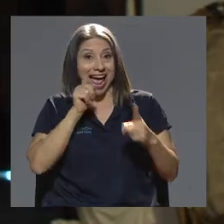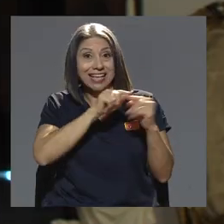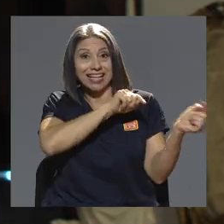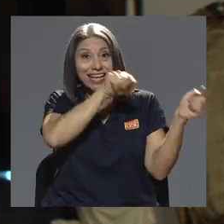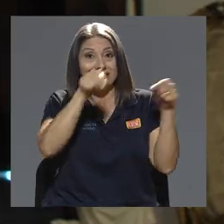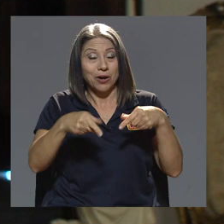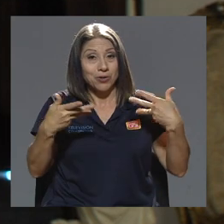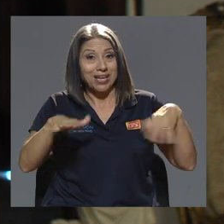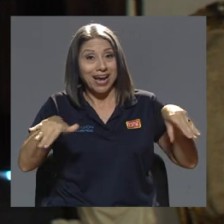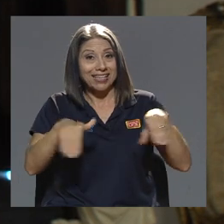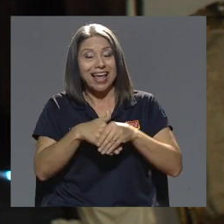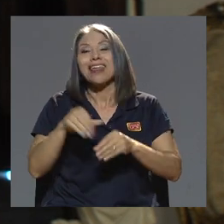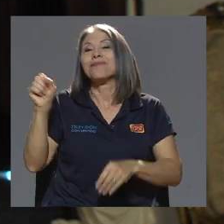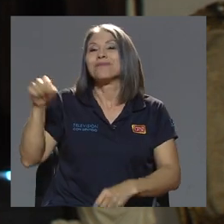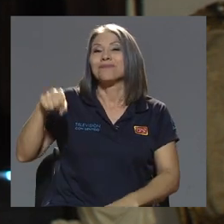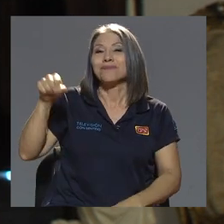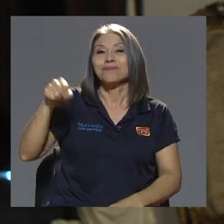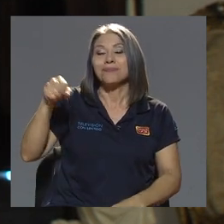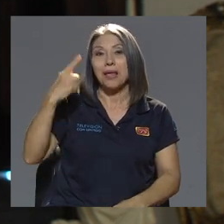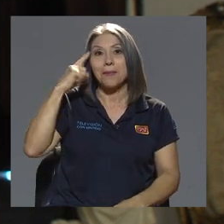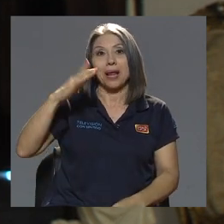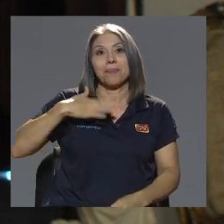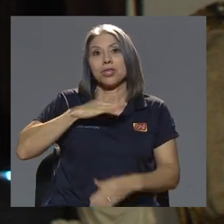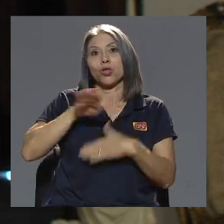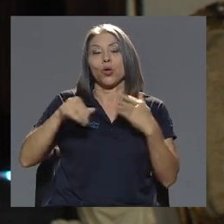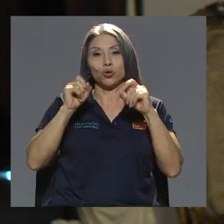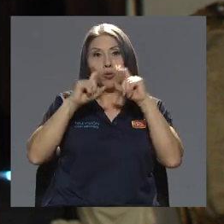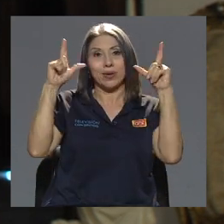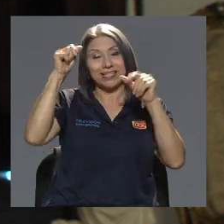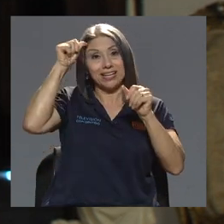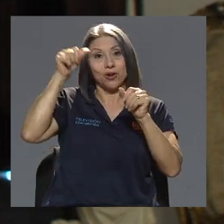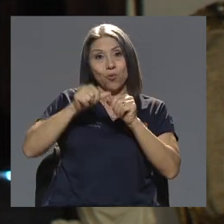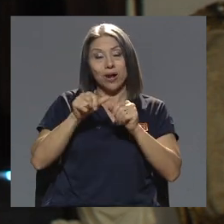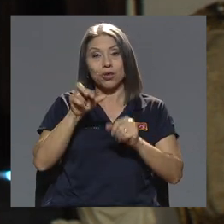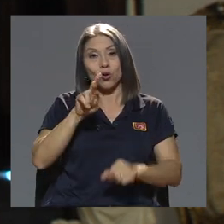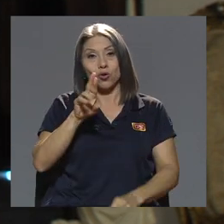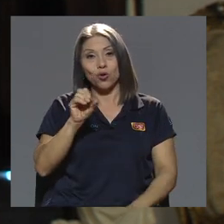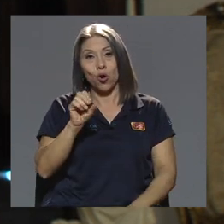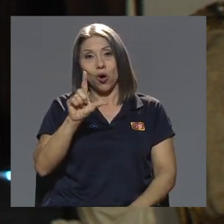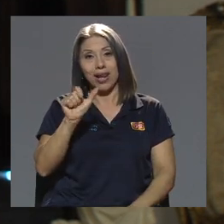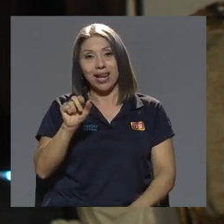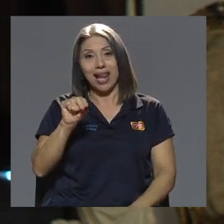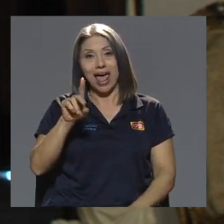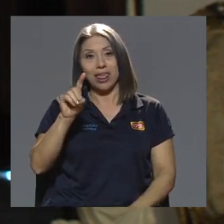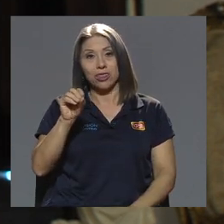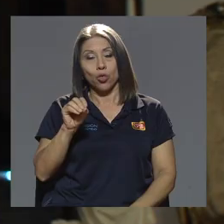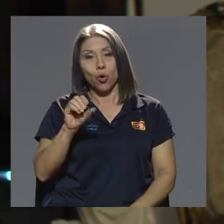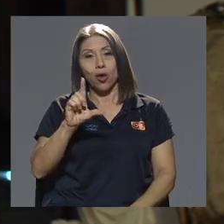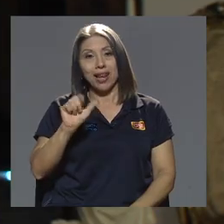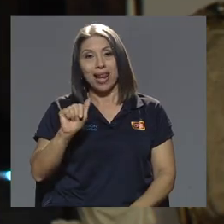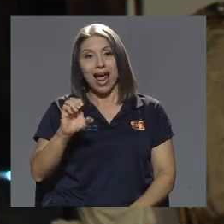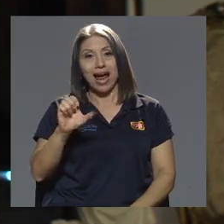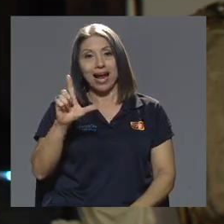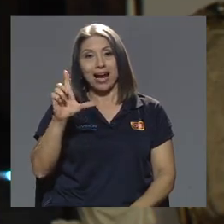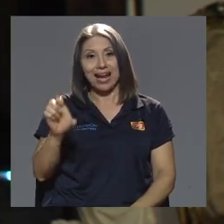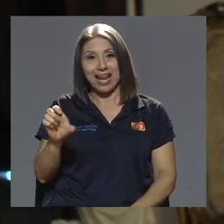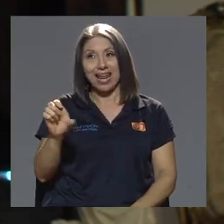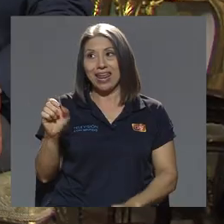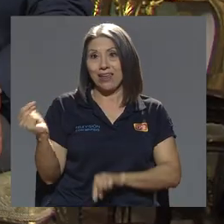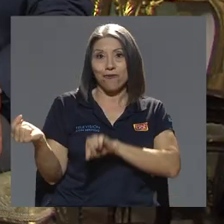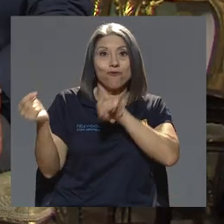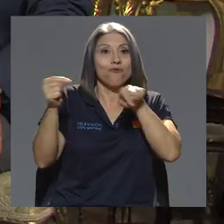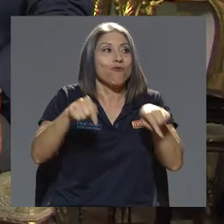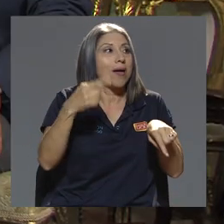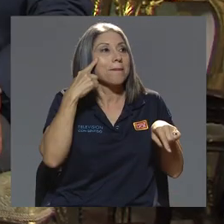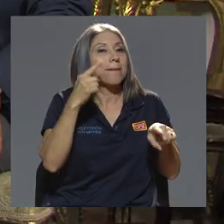sorpresa. Me acuerdo que nos fue a recoger don Rolando Laclé y yo iba preguntando, ¿y qué es eso?